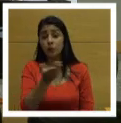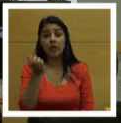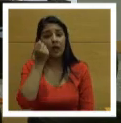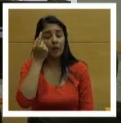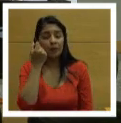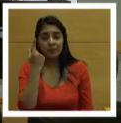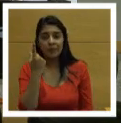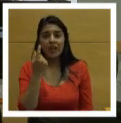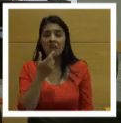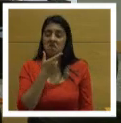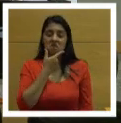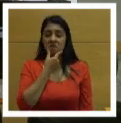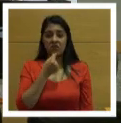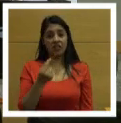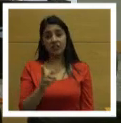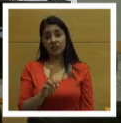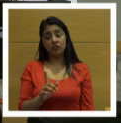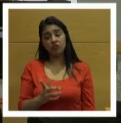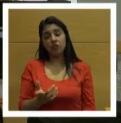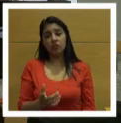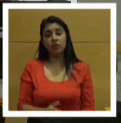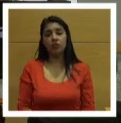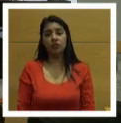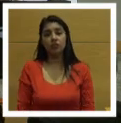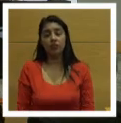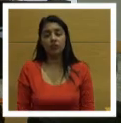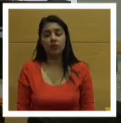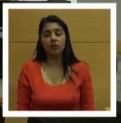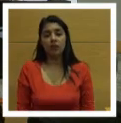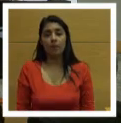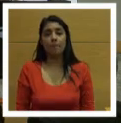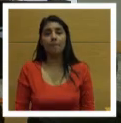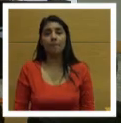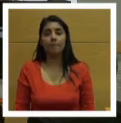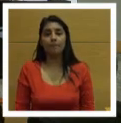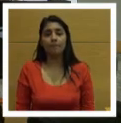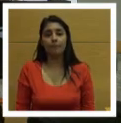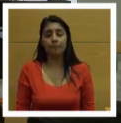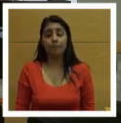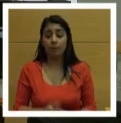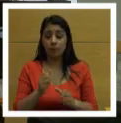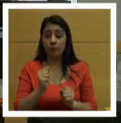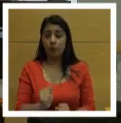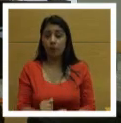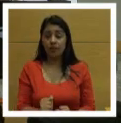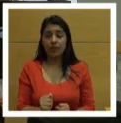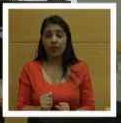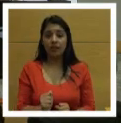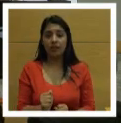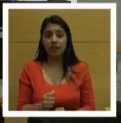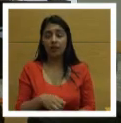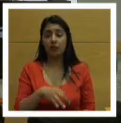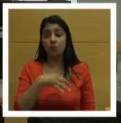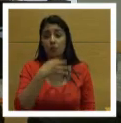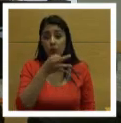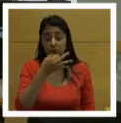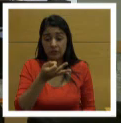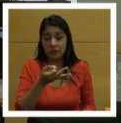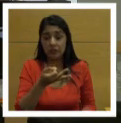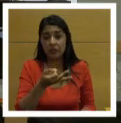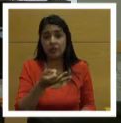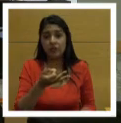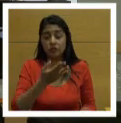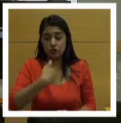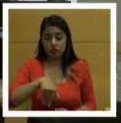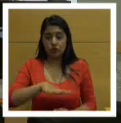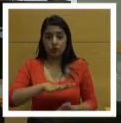es fácil para el suscrito poder manifestar cuanto se me ha encomendado